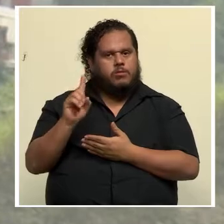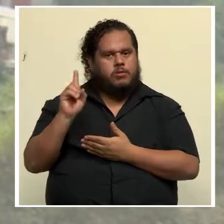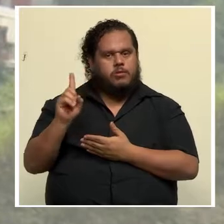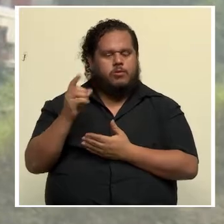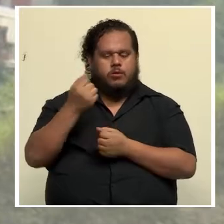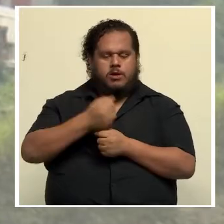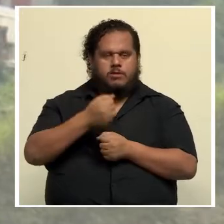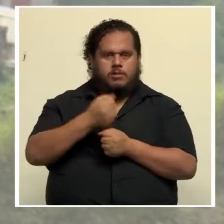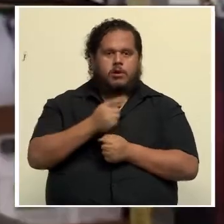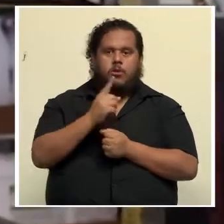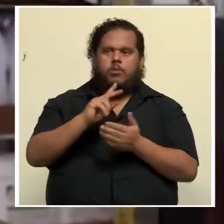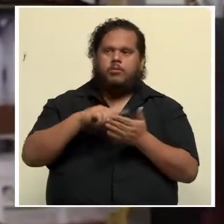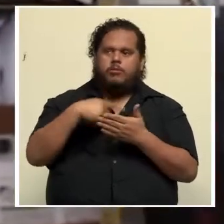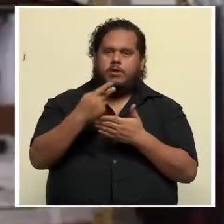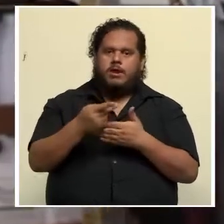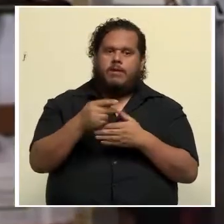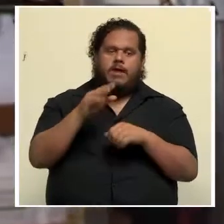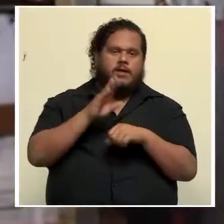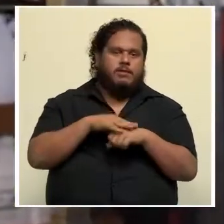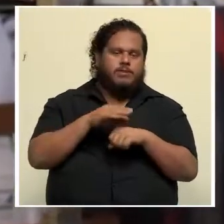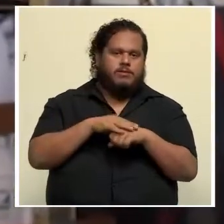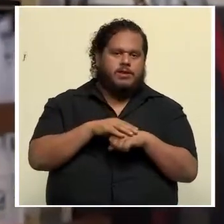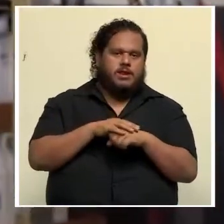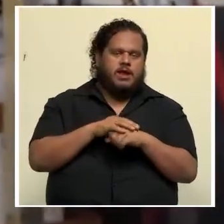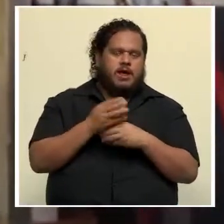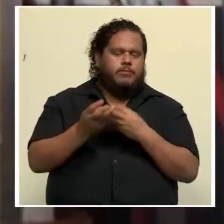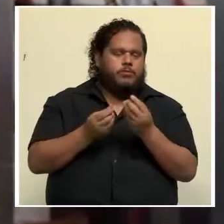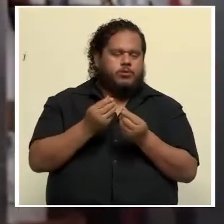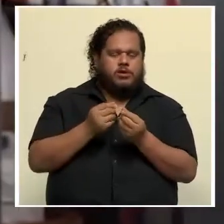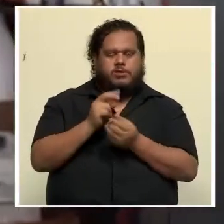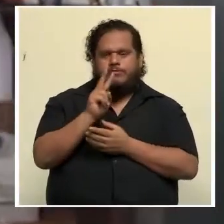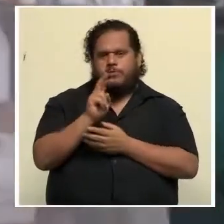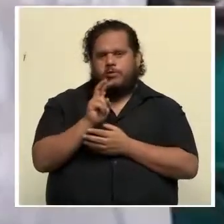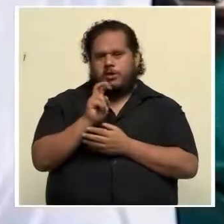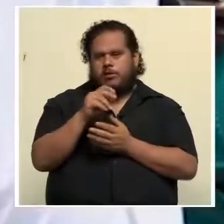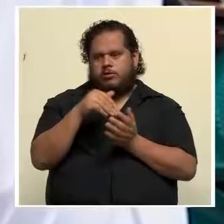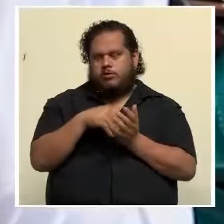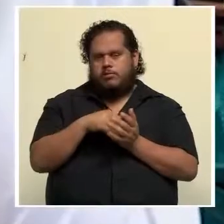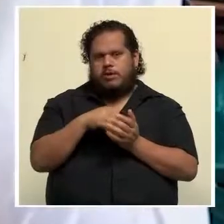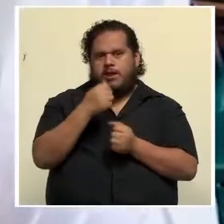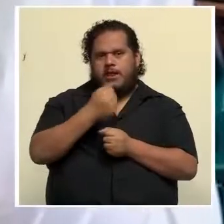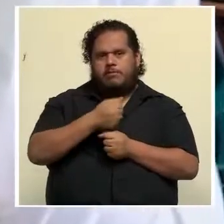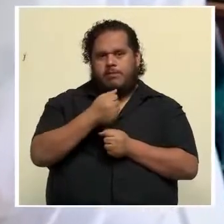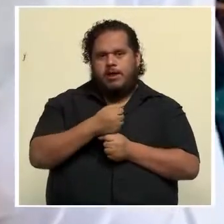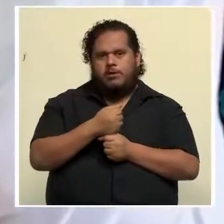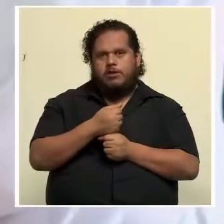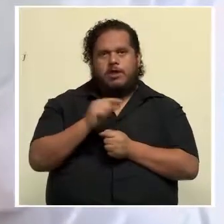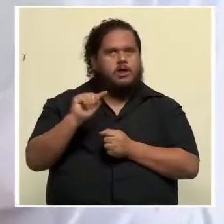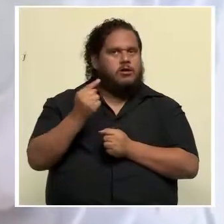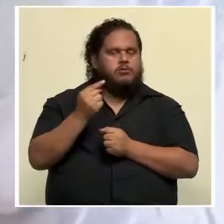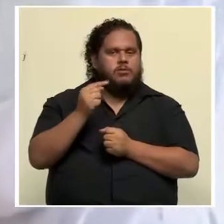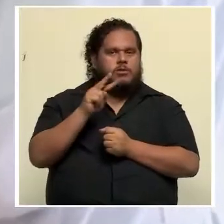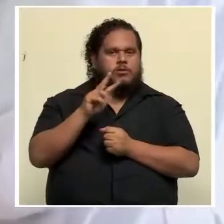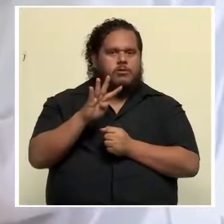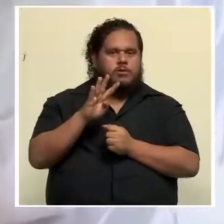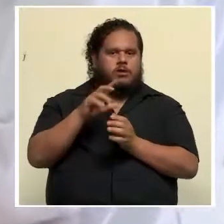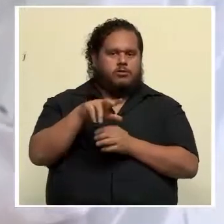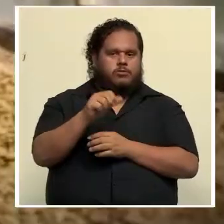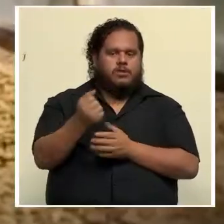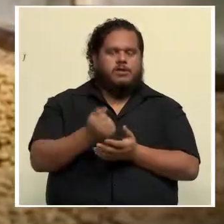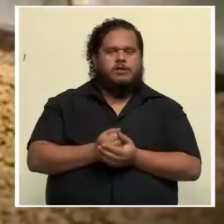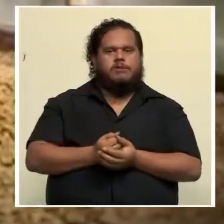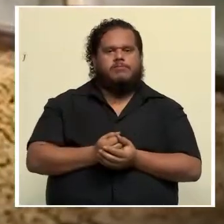Empleo, un programa que permitiría generar 200.000 empleos en los primeros 24